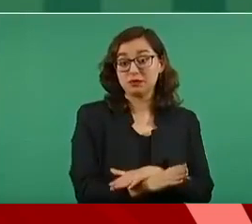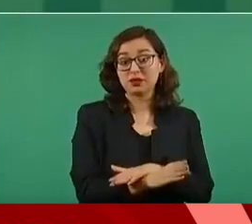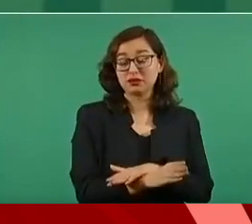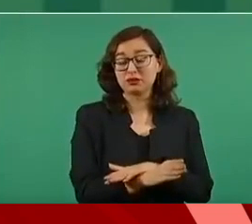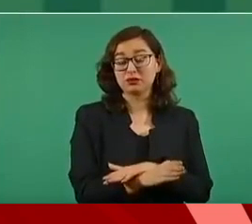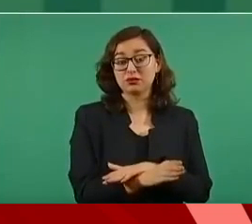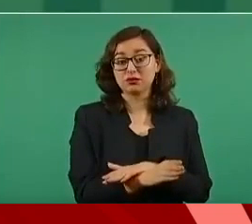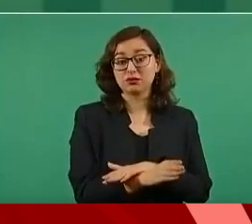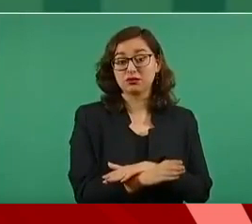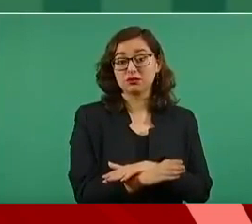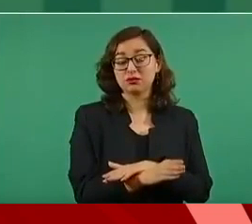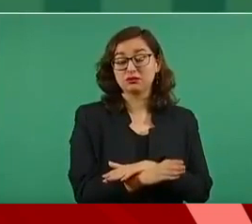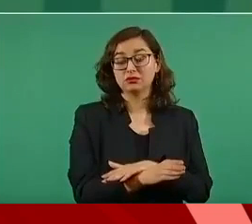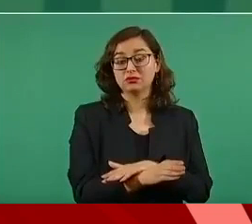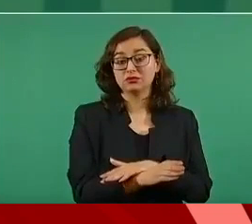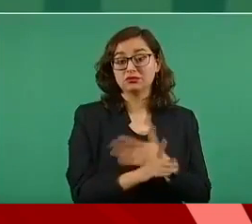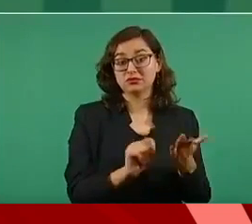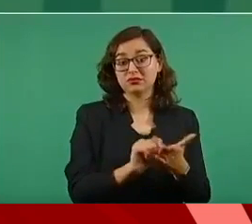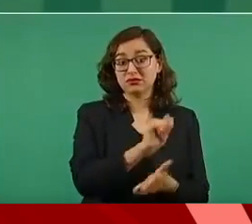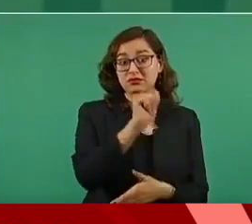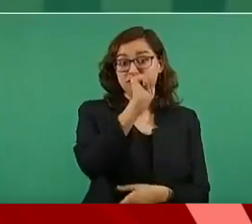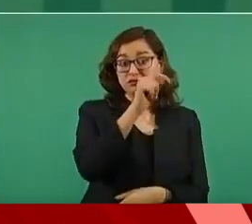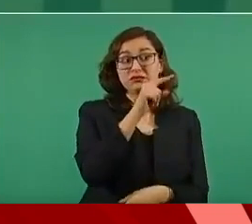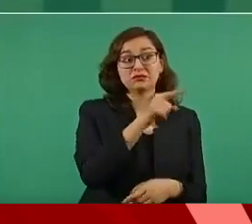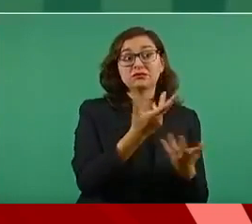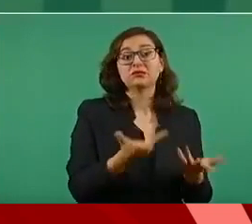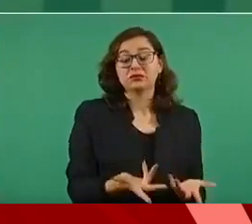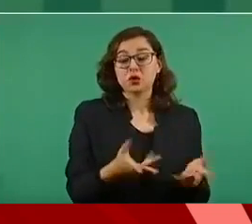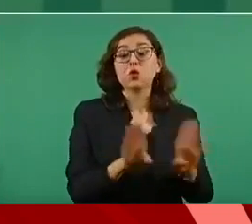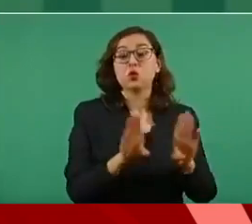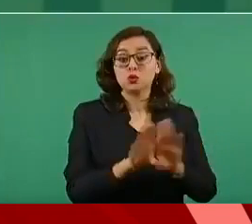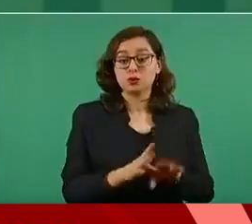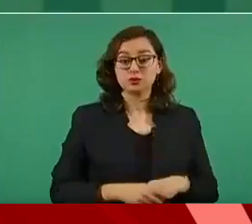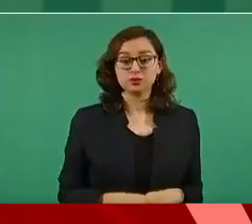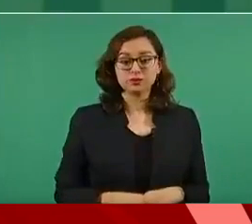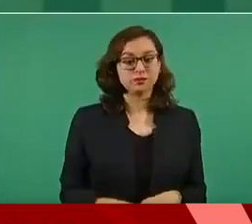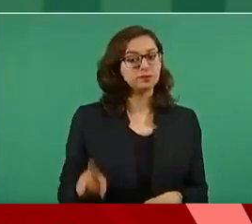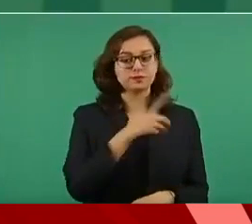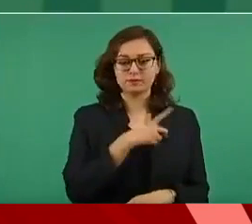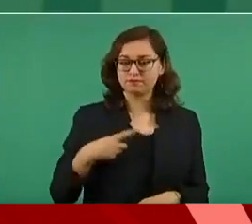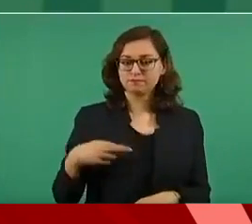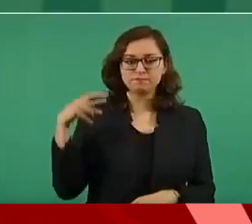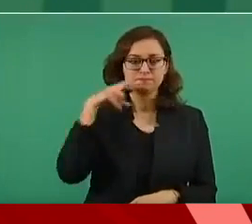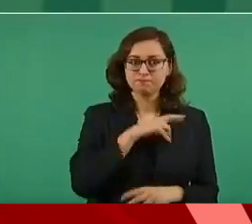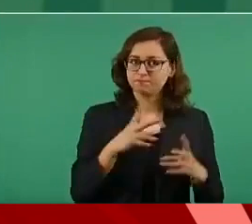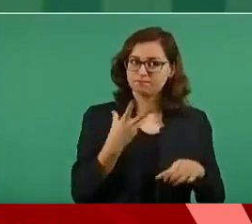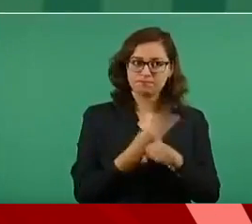en el metro, en esa línea. Entonces tenemos que